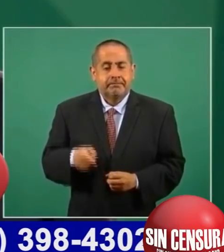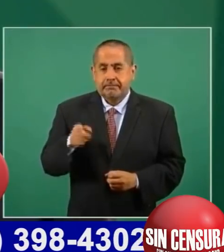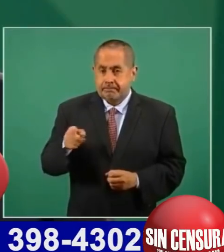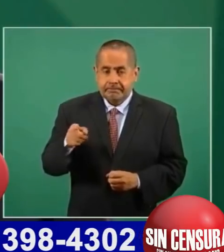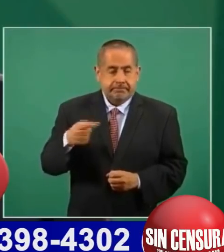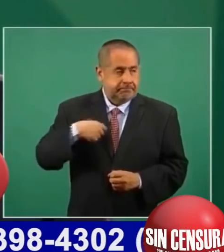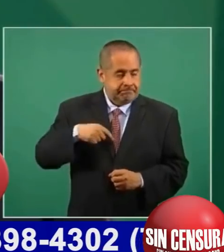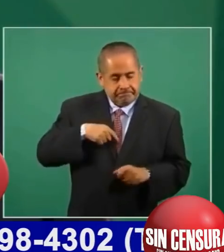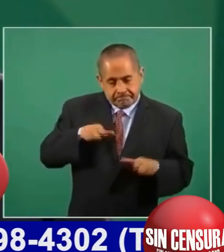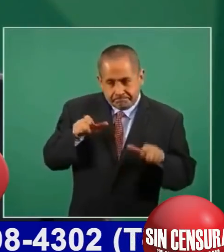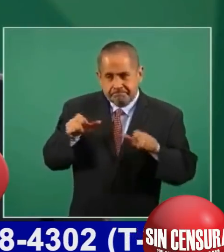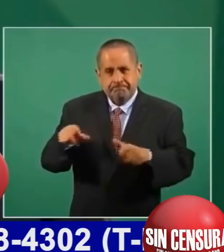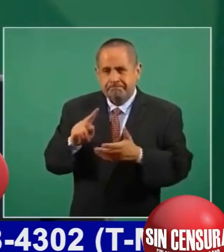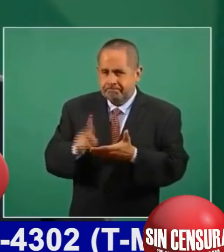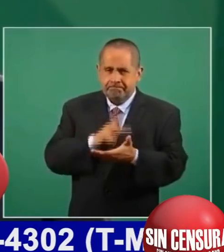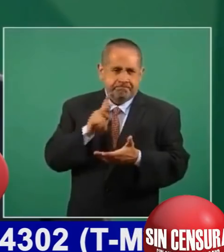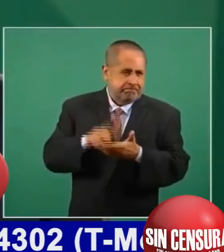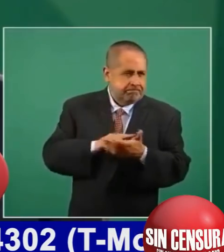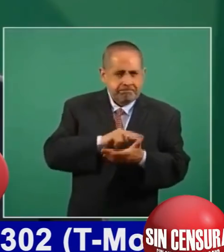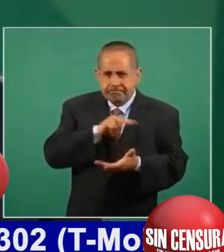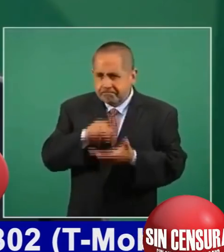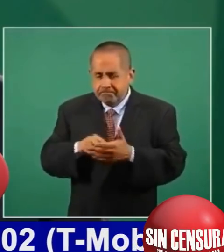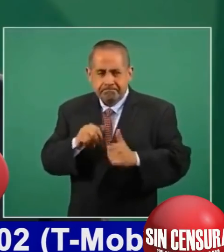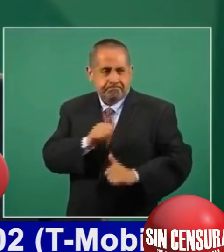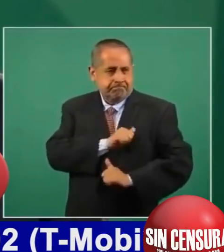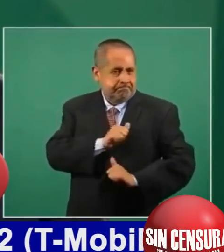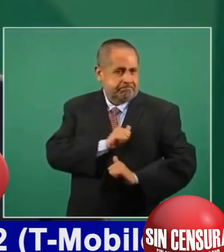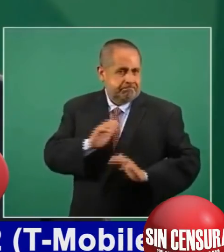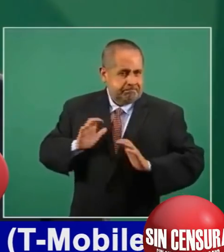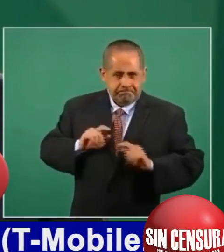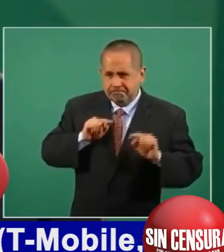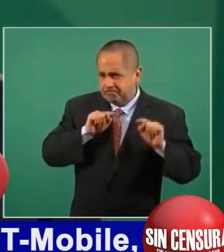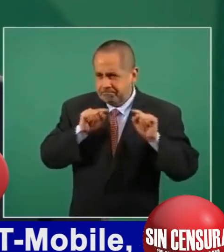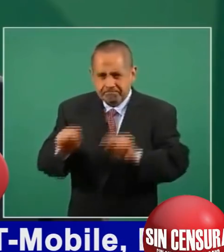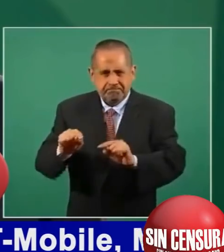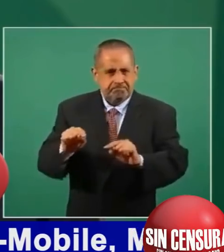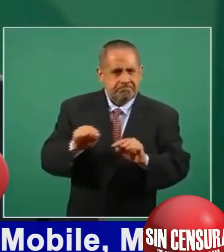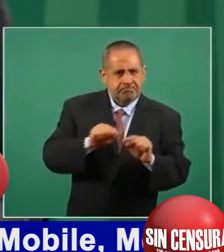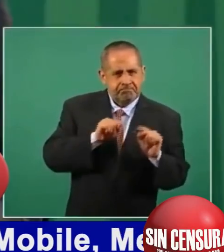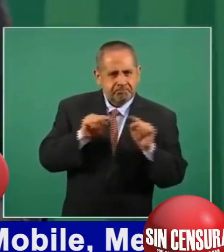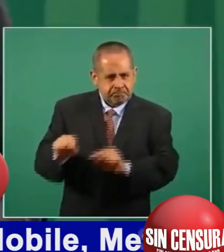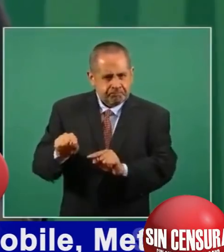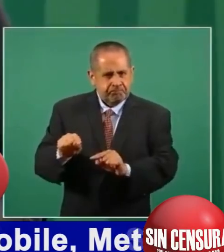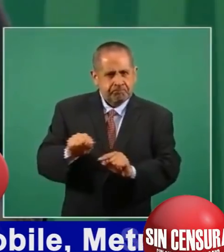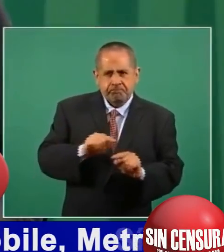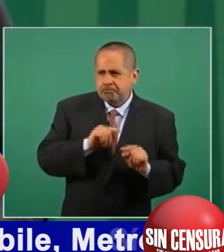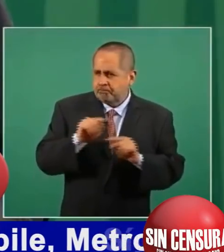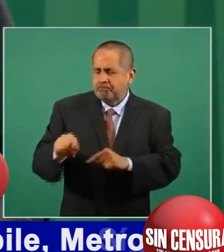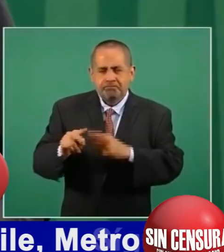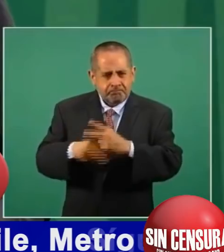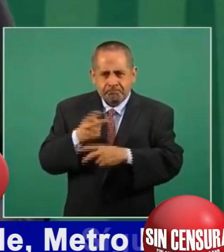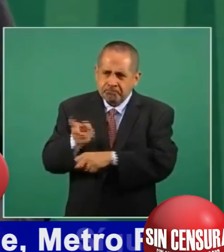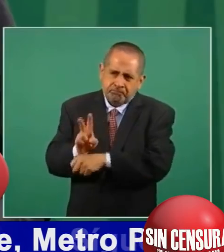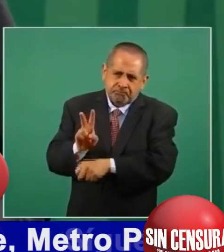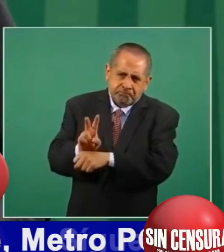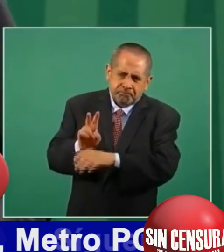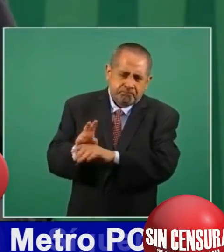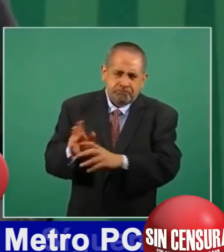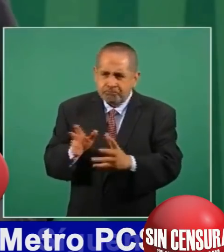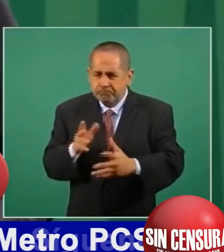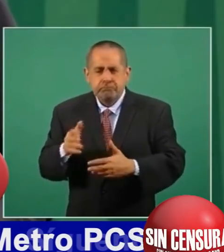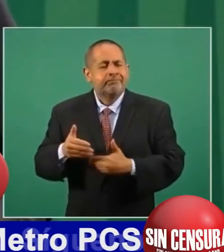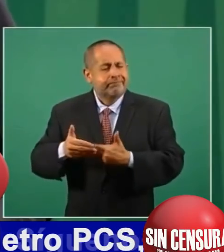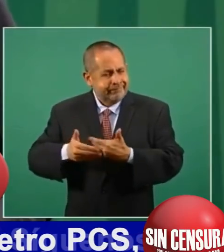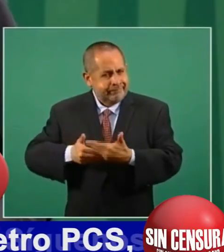Estamos ahí constantemente, el ejército está ahí vigilando. Se ha